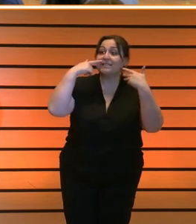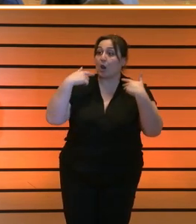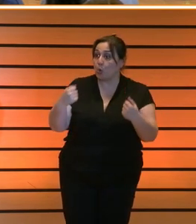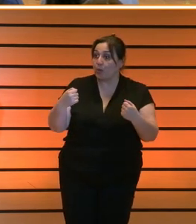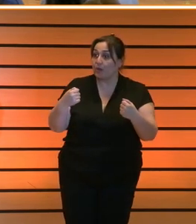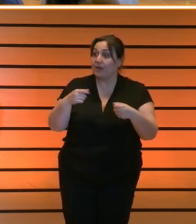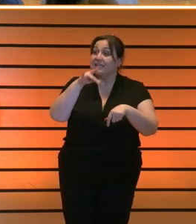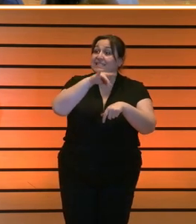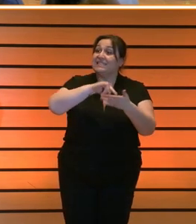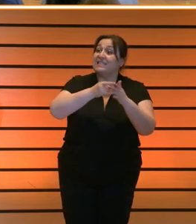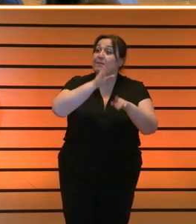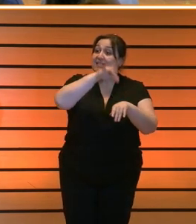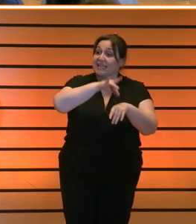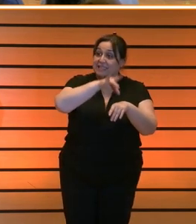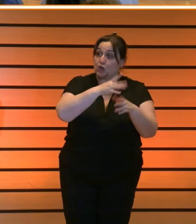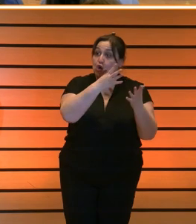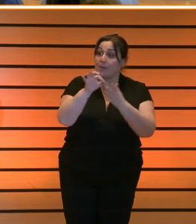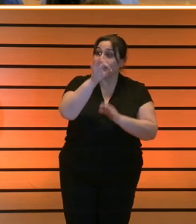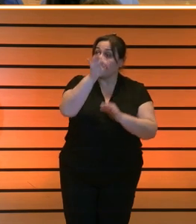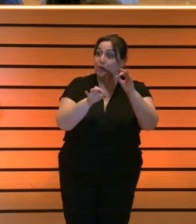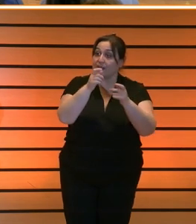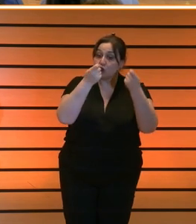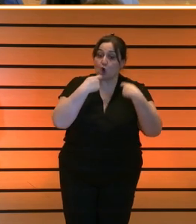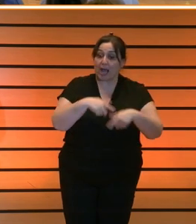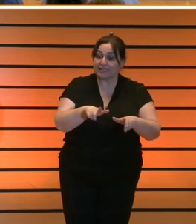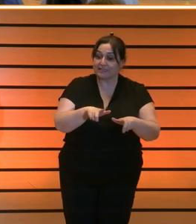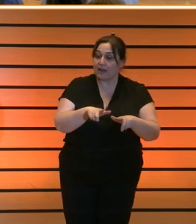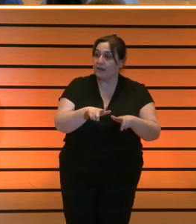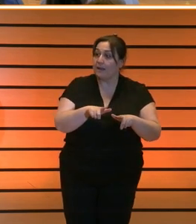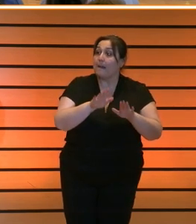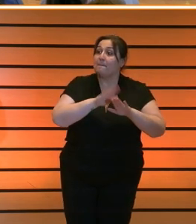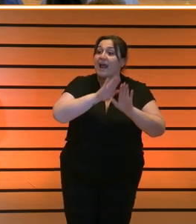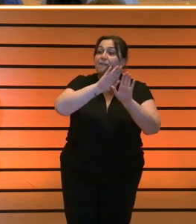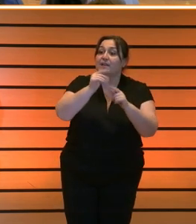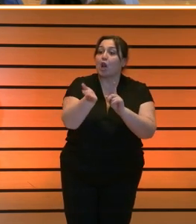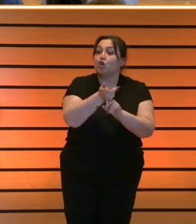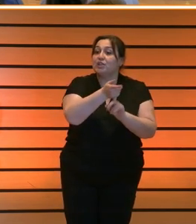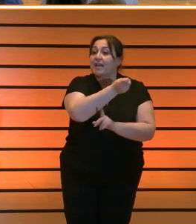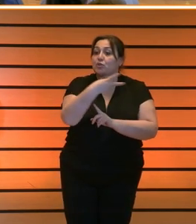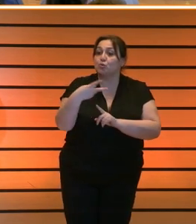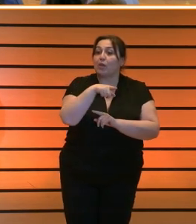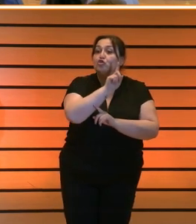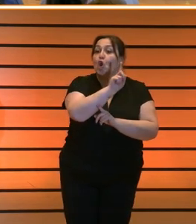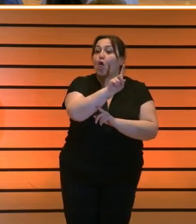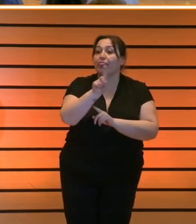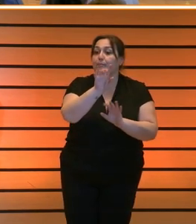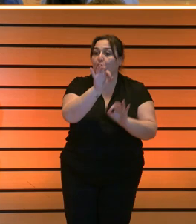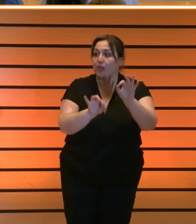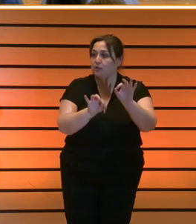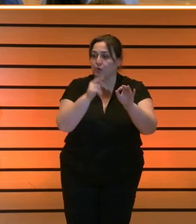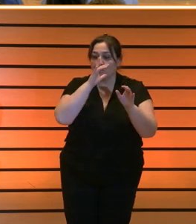Gasta el 90% del presupuesto para el 11% del resultado porque está enfocado exclusivamente